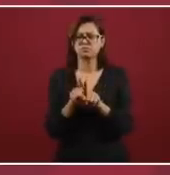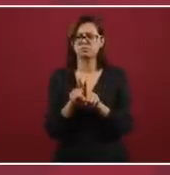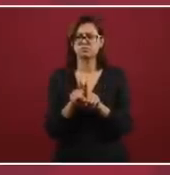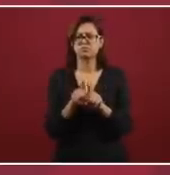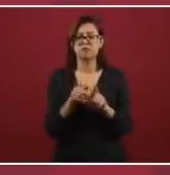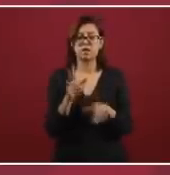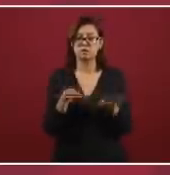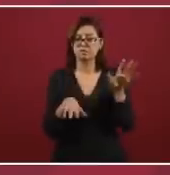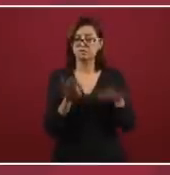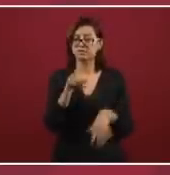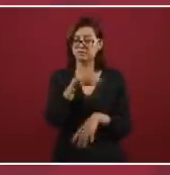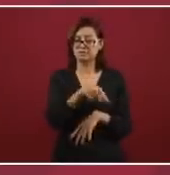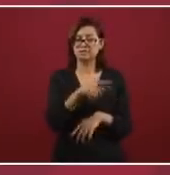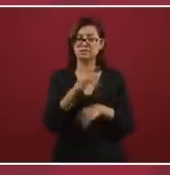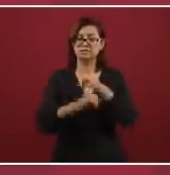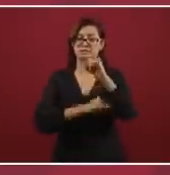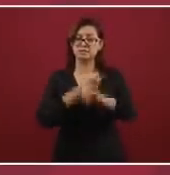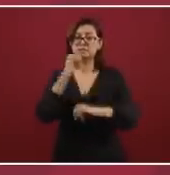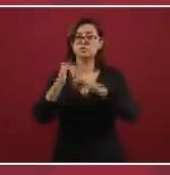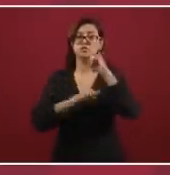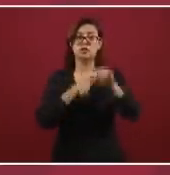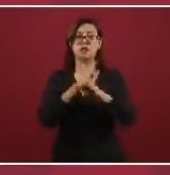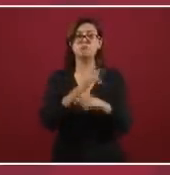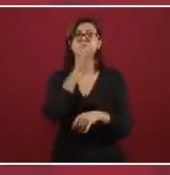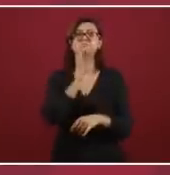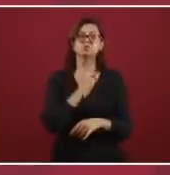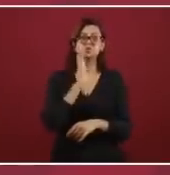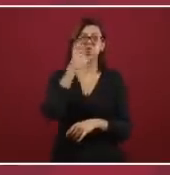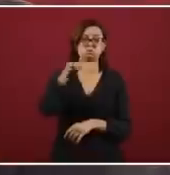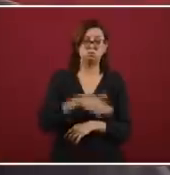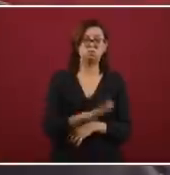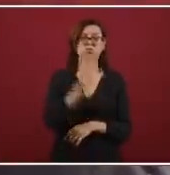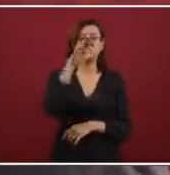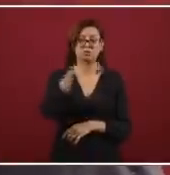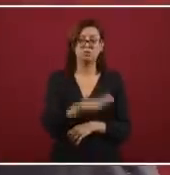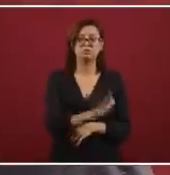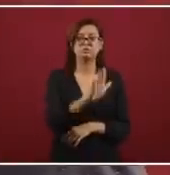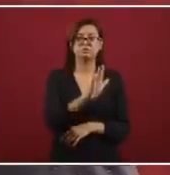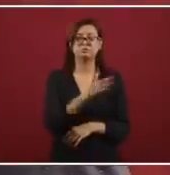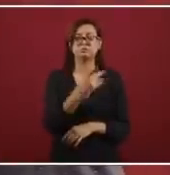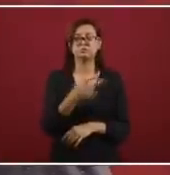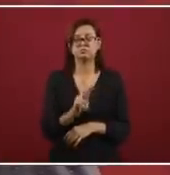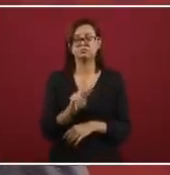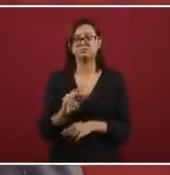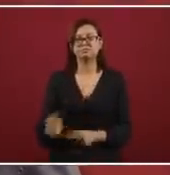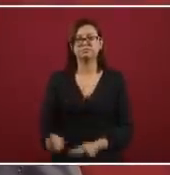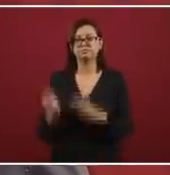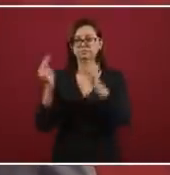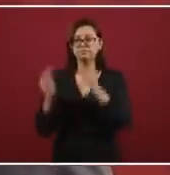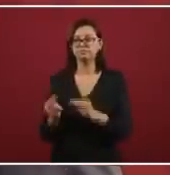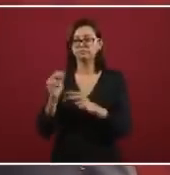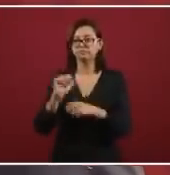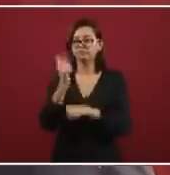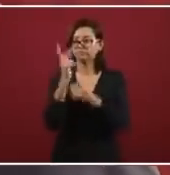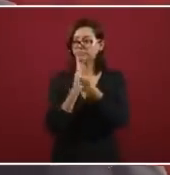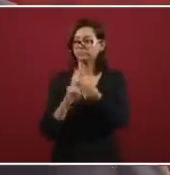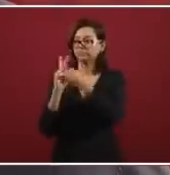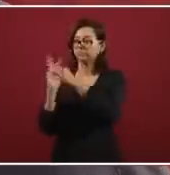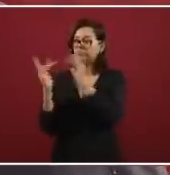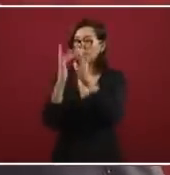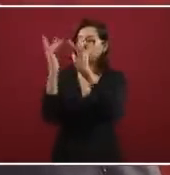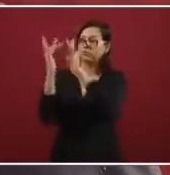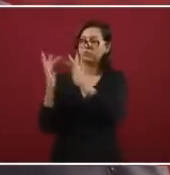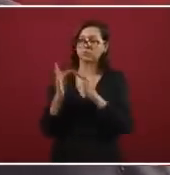nubarrones en lo internacional. En lo que tiene que ver con el comercio exterior, para el caso de